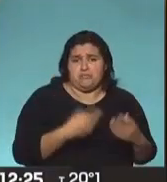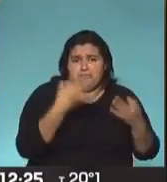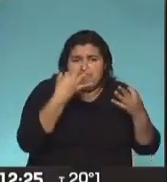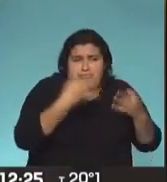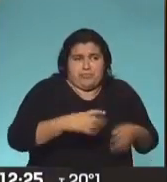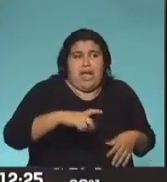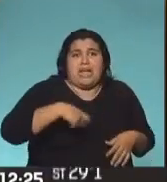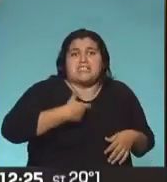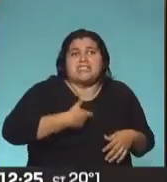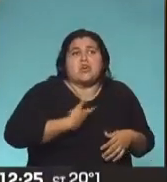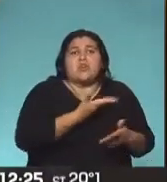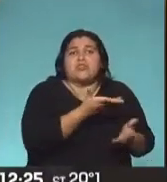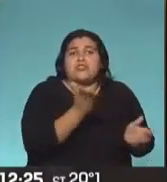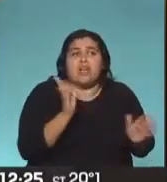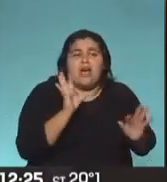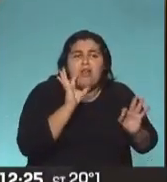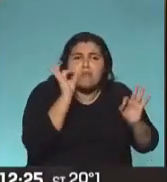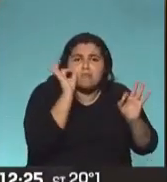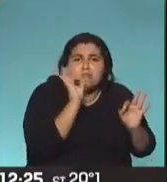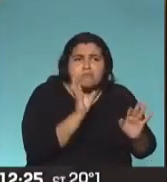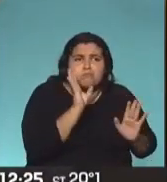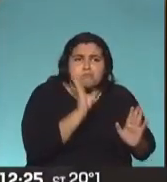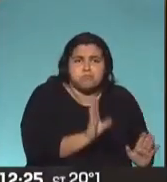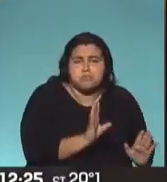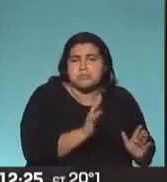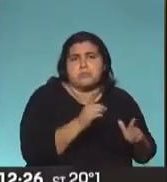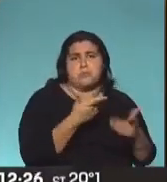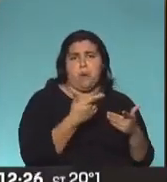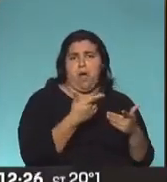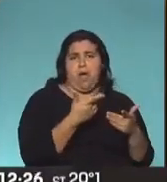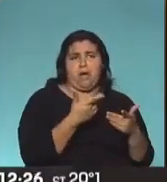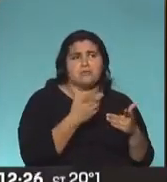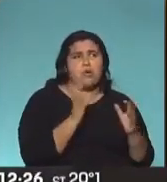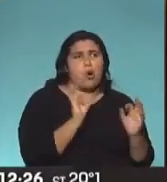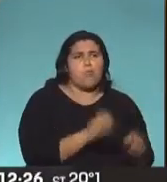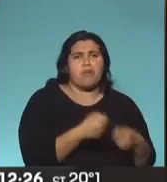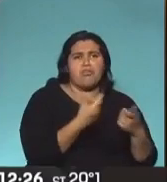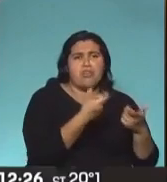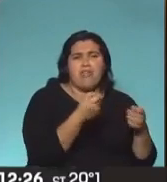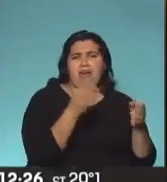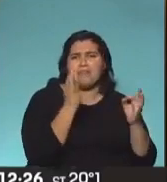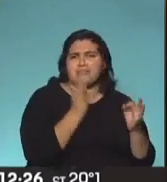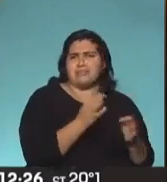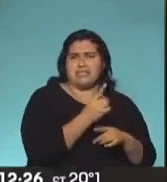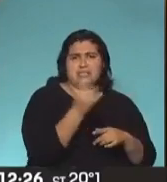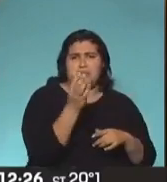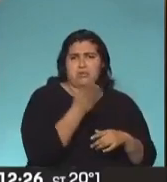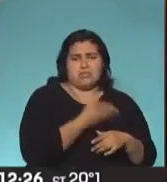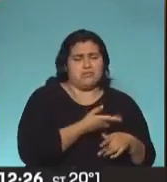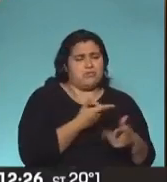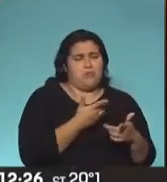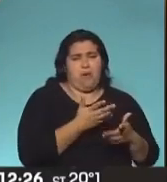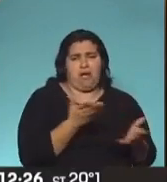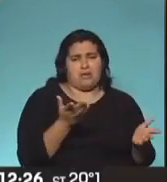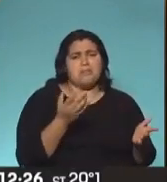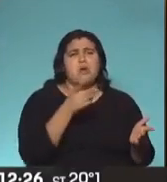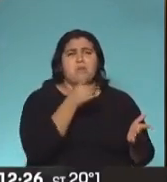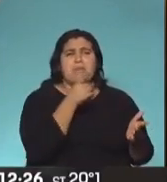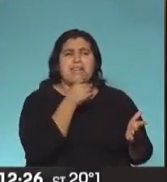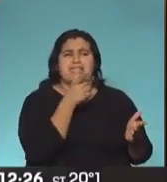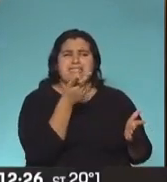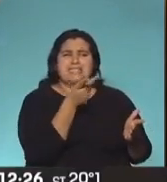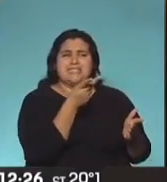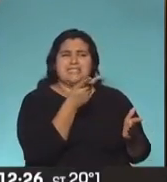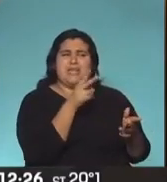demandas sociales en parte por el menor crecimiento económico que tuvo este estos últimos años pero da la sensación que hay un problema de empatía